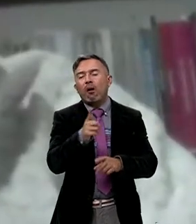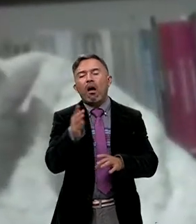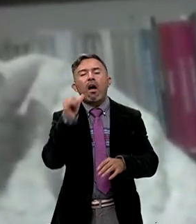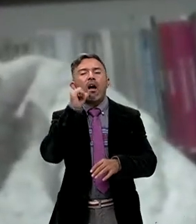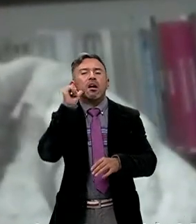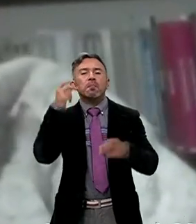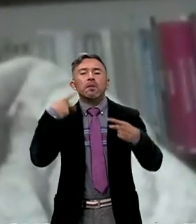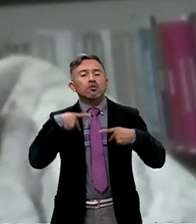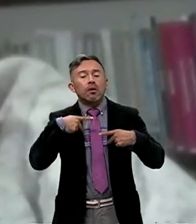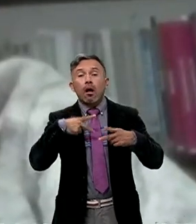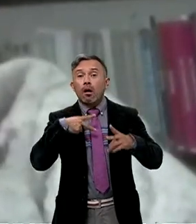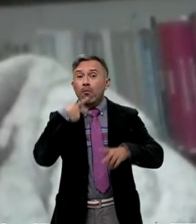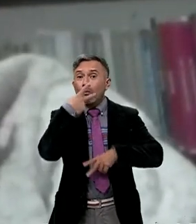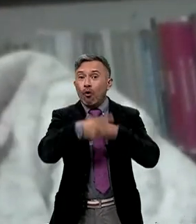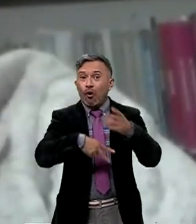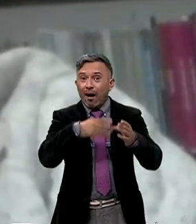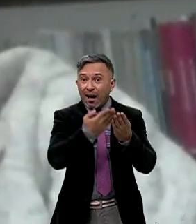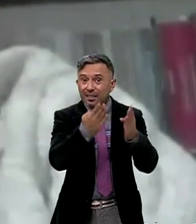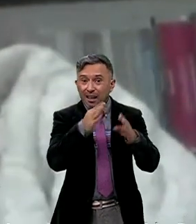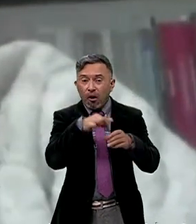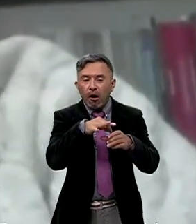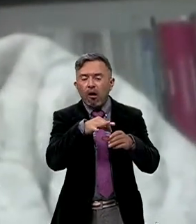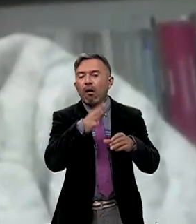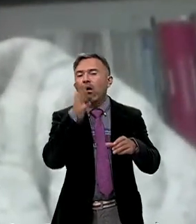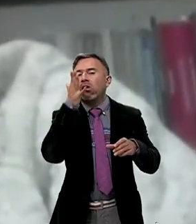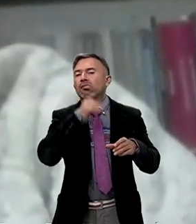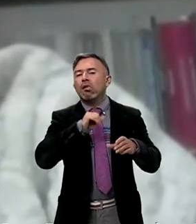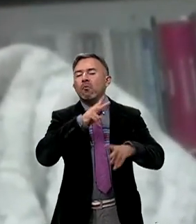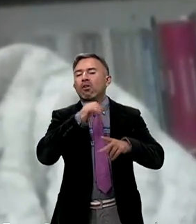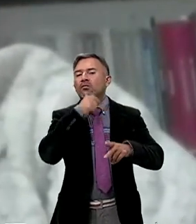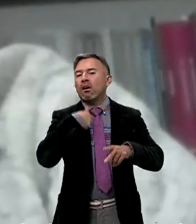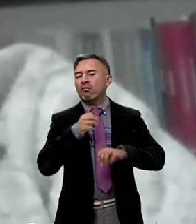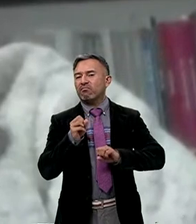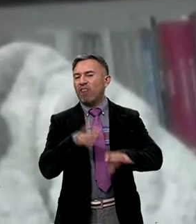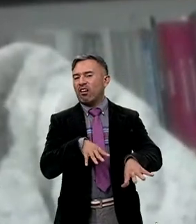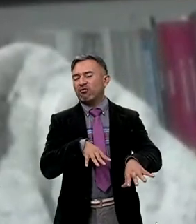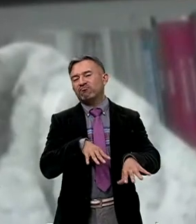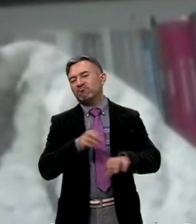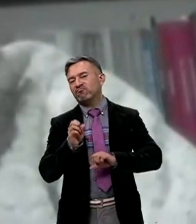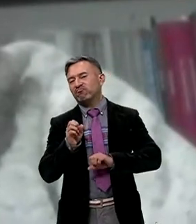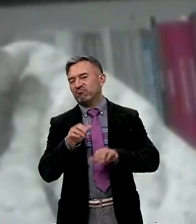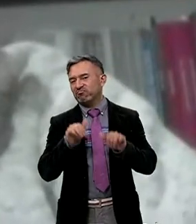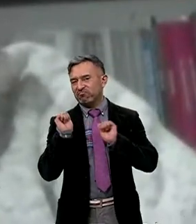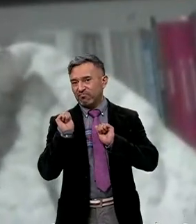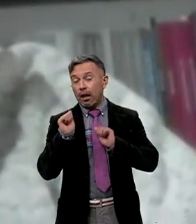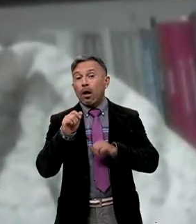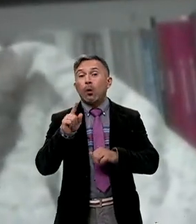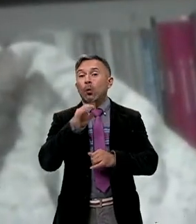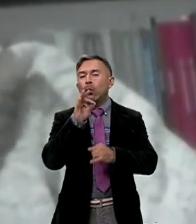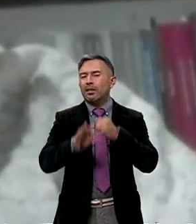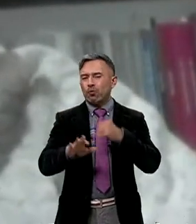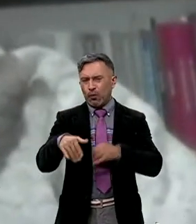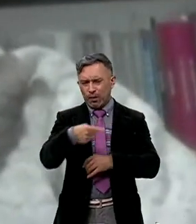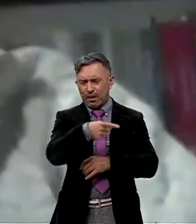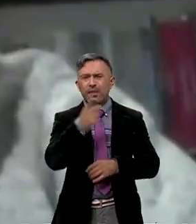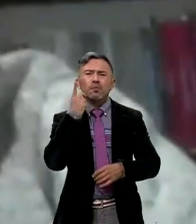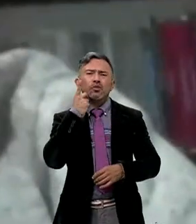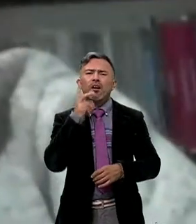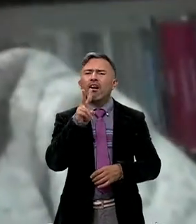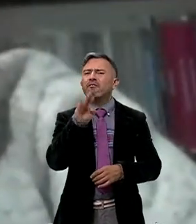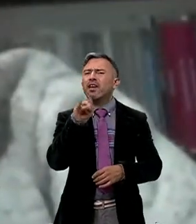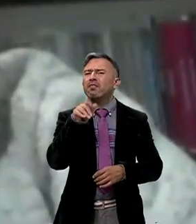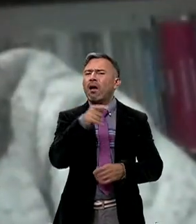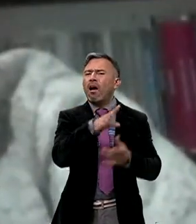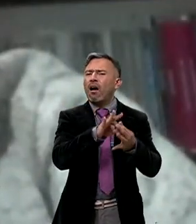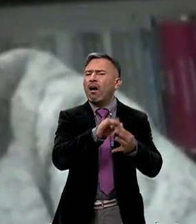de las casillas y por último el diputado viernes lo mencionaba mucho este asunto de que muchos deseamos que